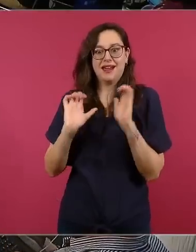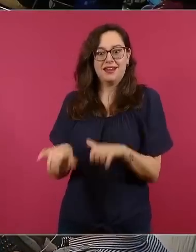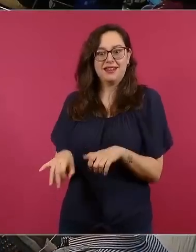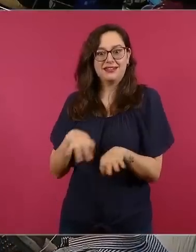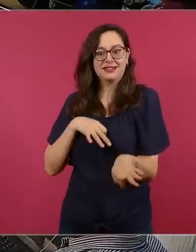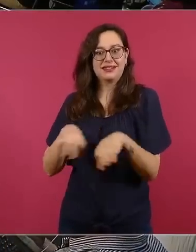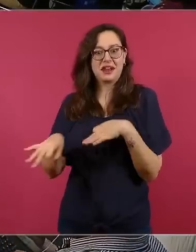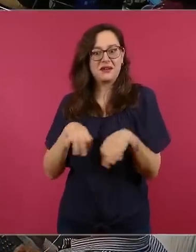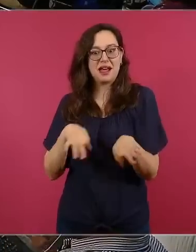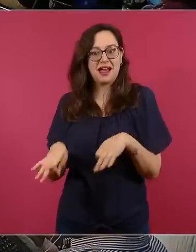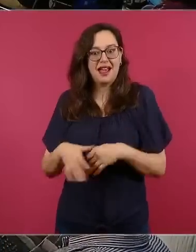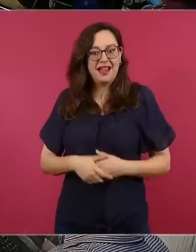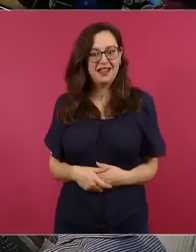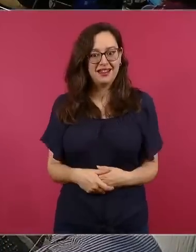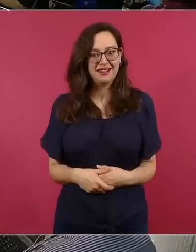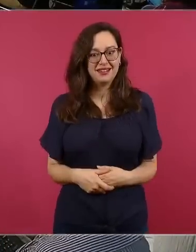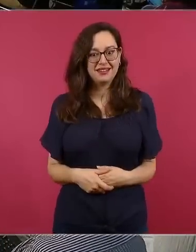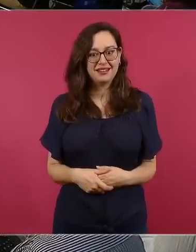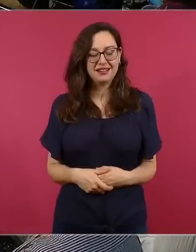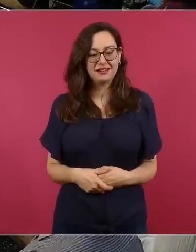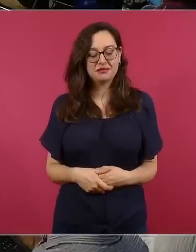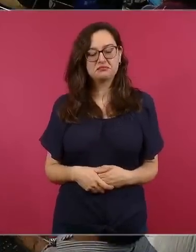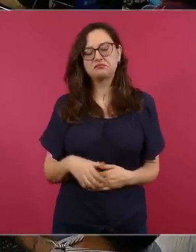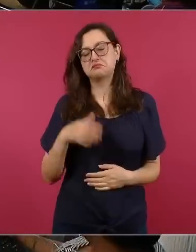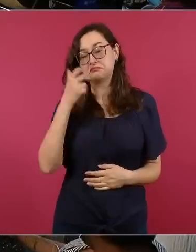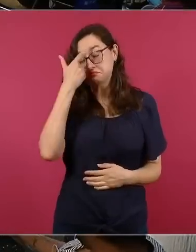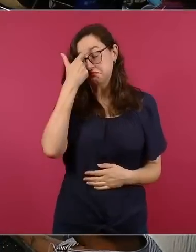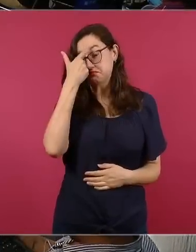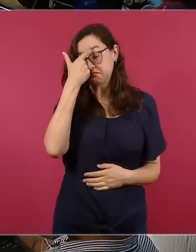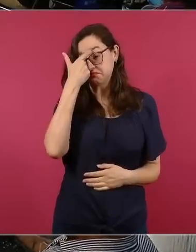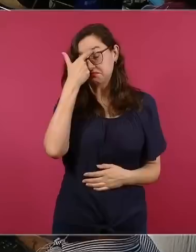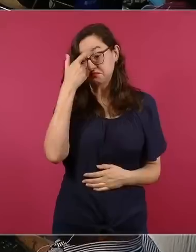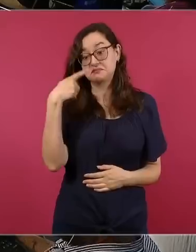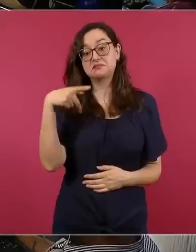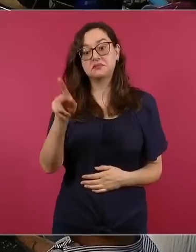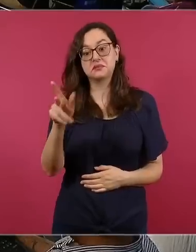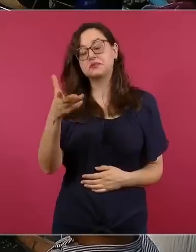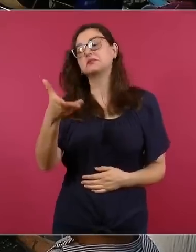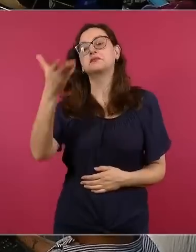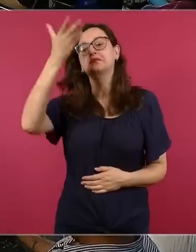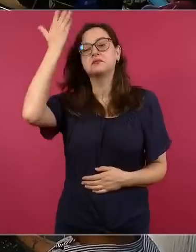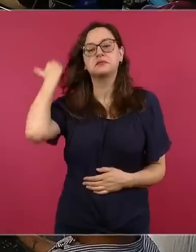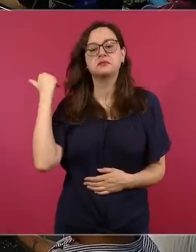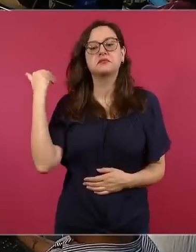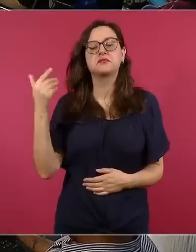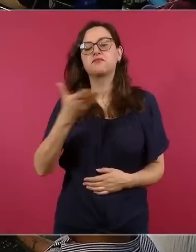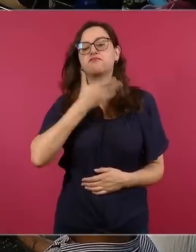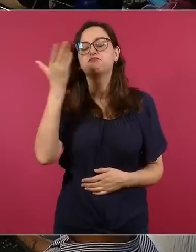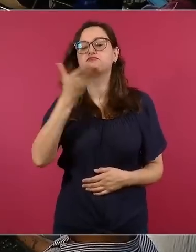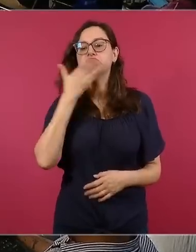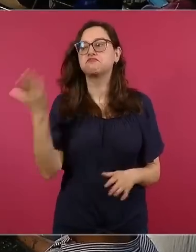Pero ellos iban a la construcción que ni siquiera terminaban.